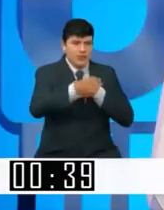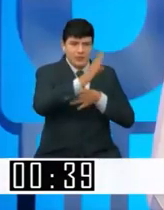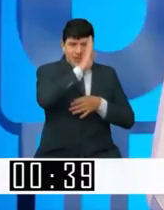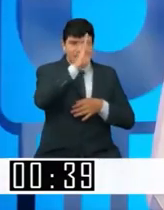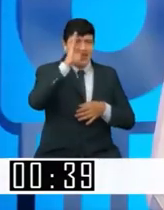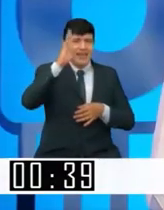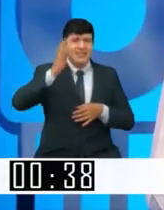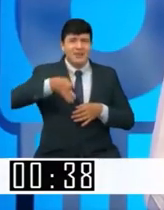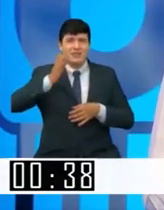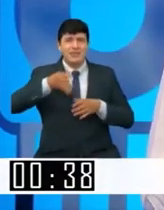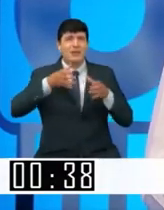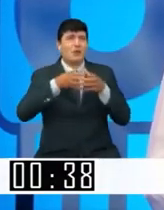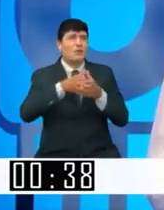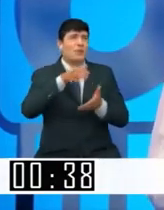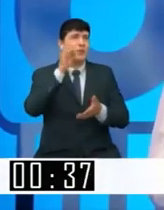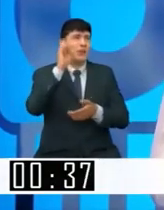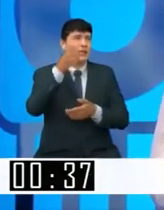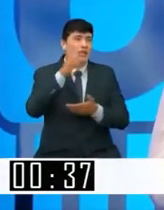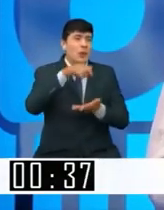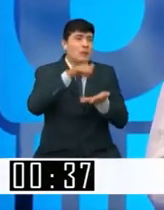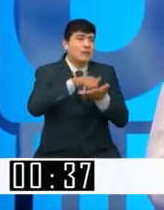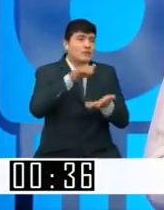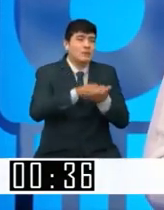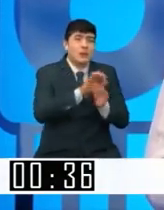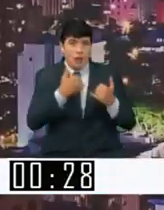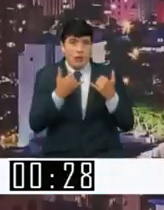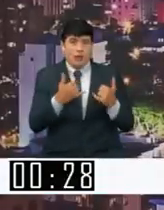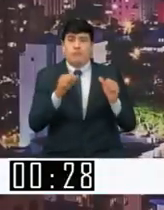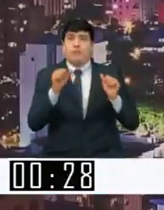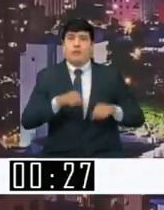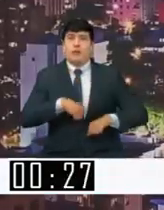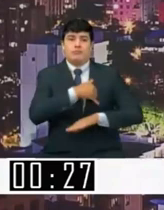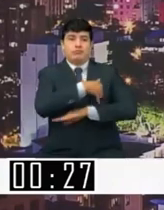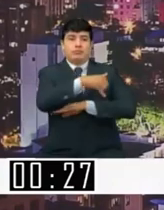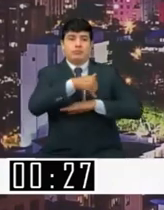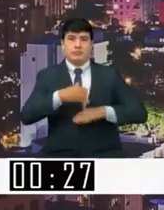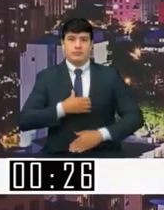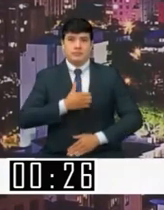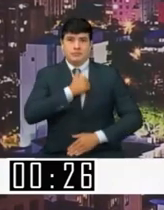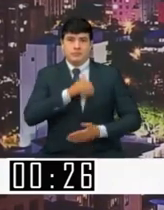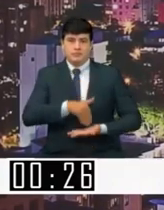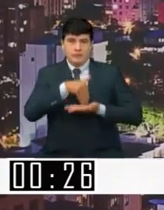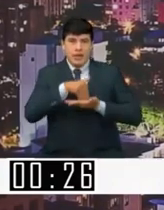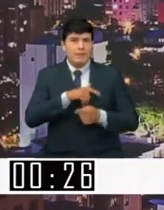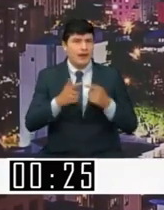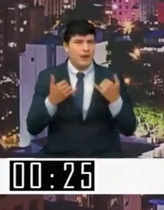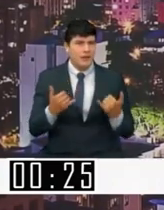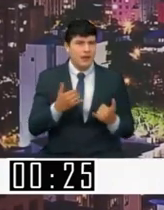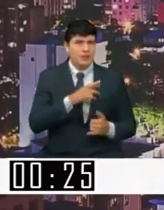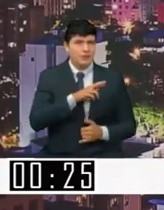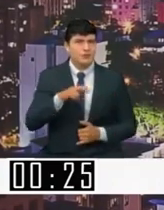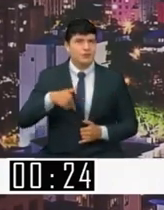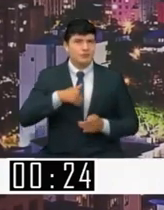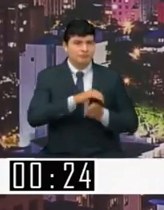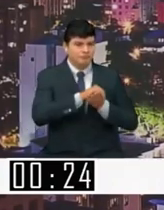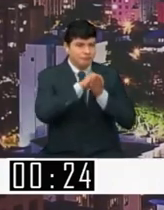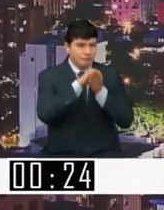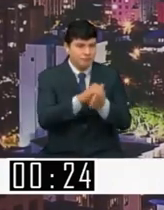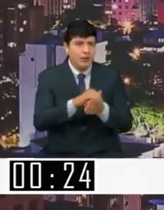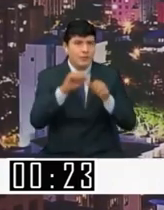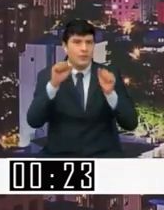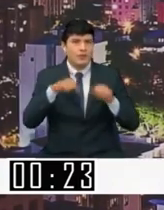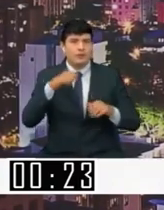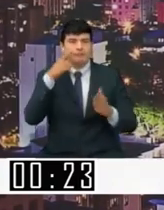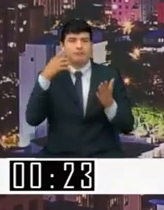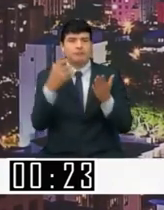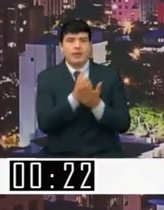Gil. Nunca fueron capaces de traer la universidad pública para San Gil. Haremos toda la gestión necesaria para lograr que se